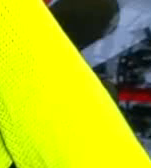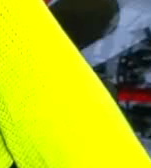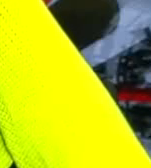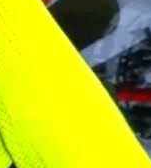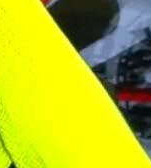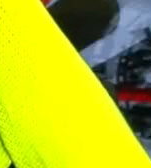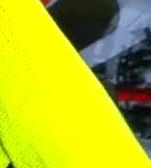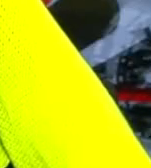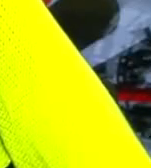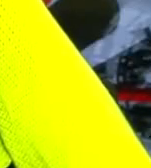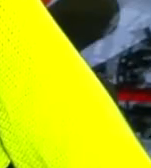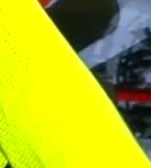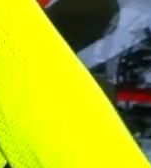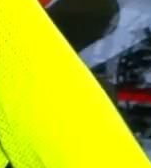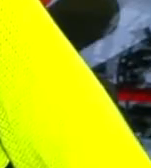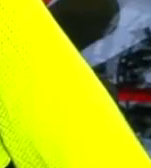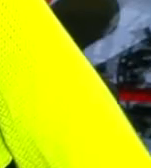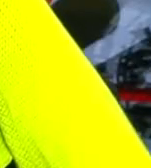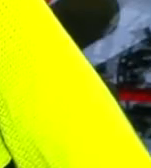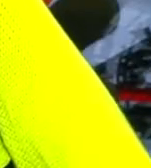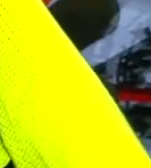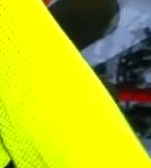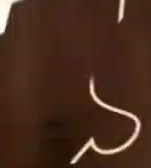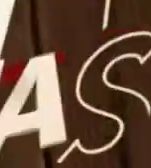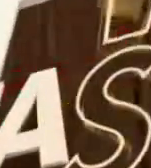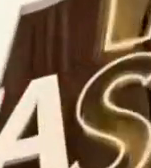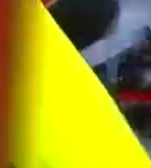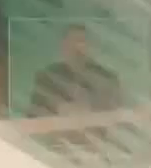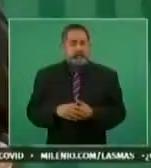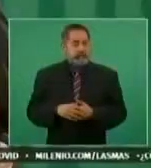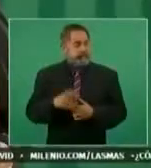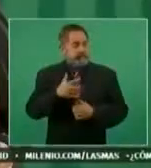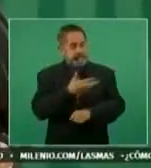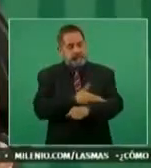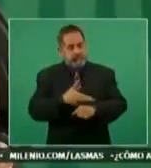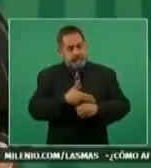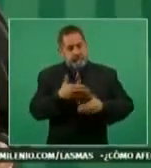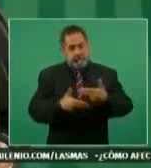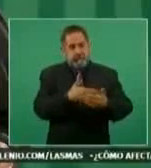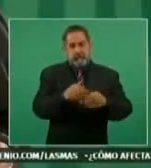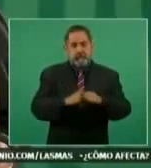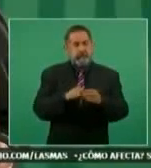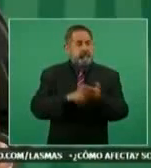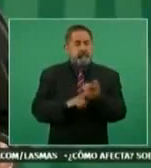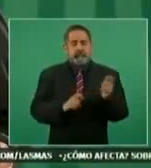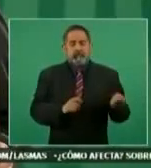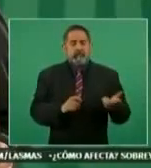Obrador habló sobre esto en la mañanera. Vamos a verlo. Escuchemos, por favor. Y actúa